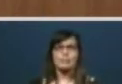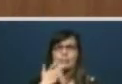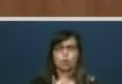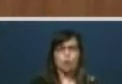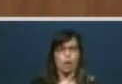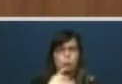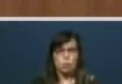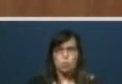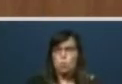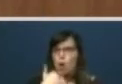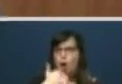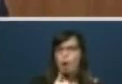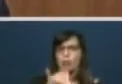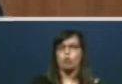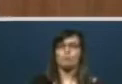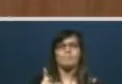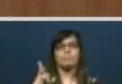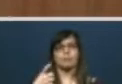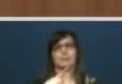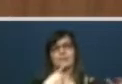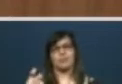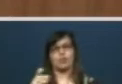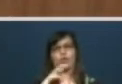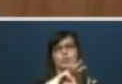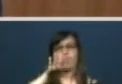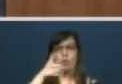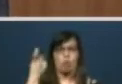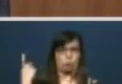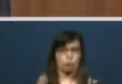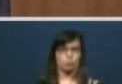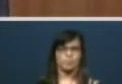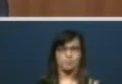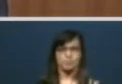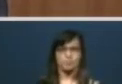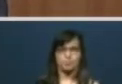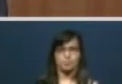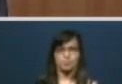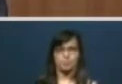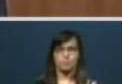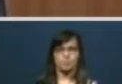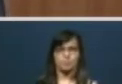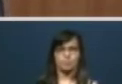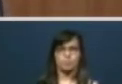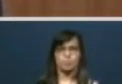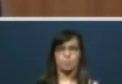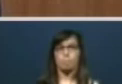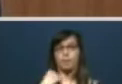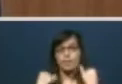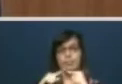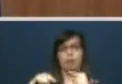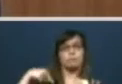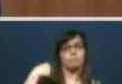y que ha beneficiado a 635 alumnos como consecuencia de la crisis